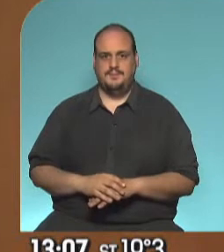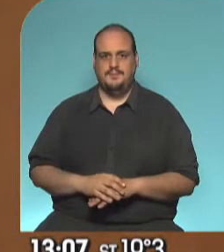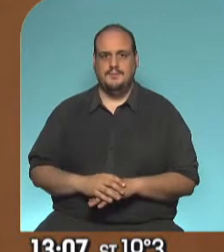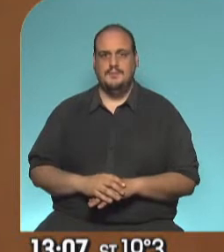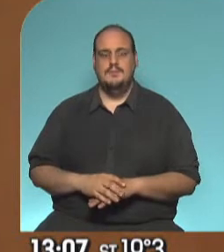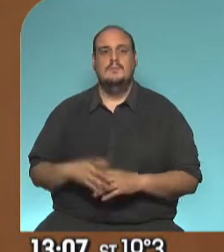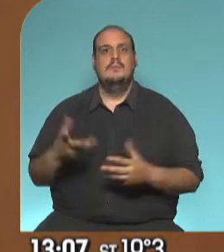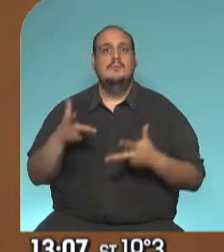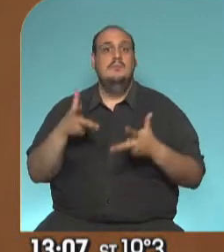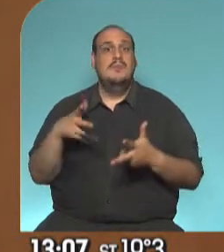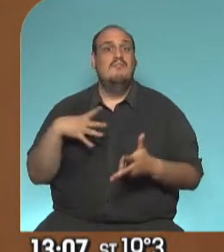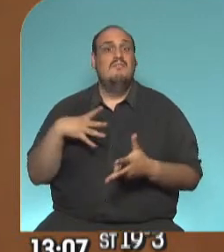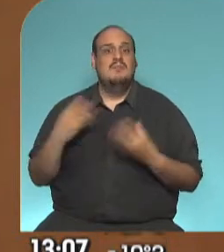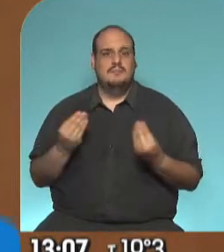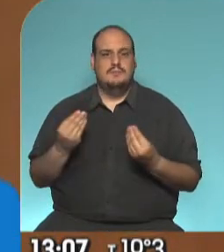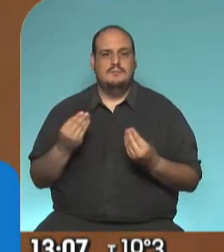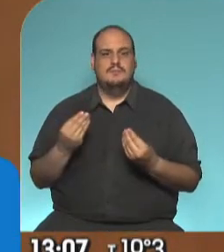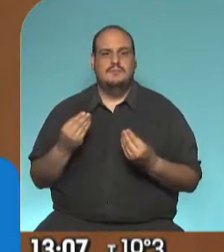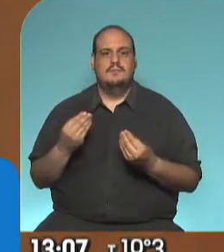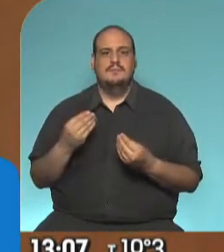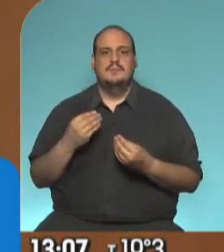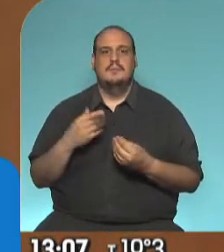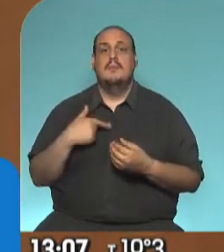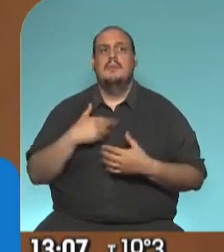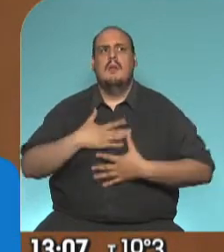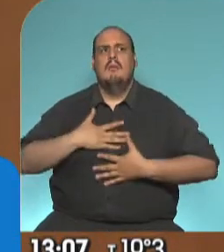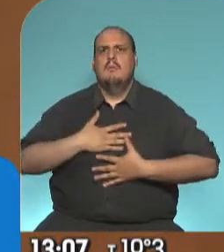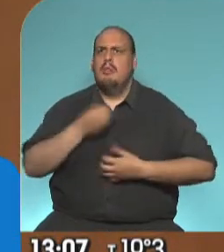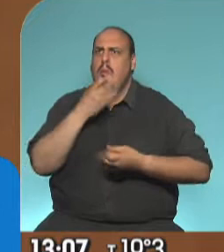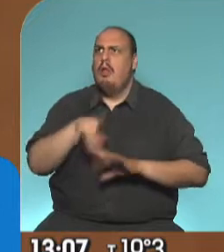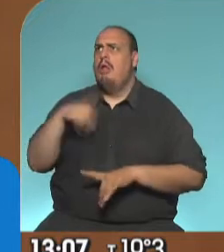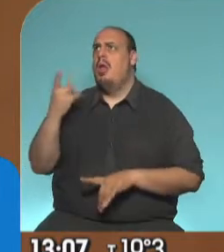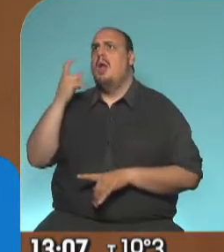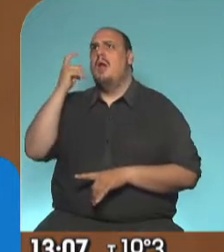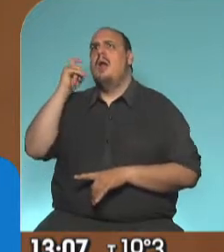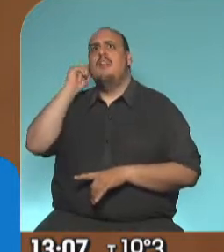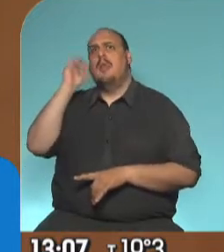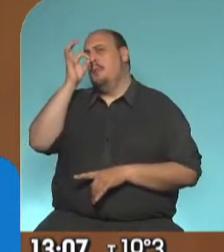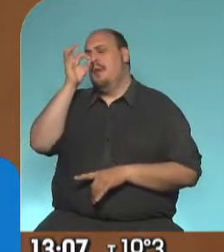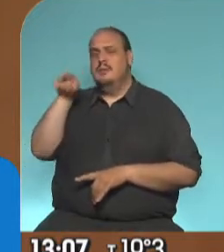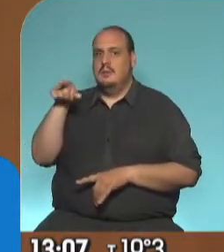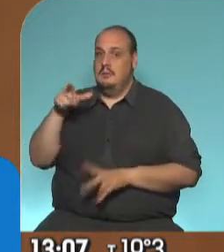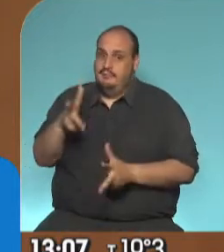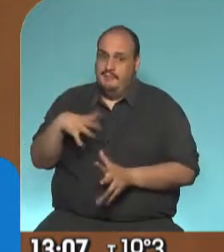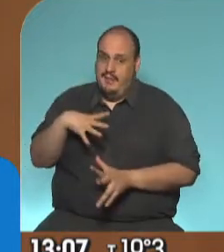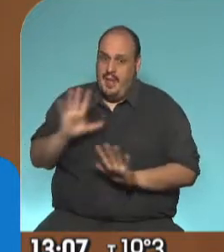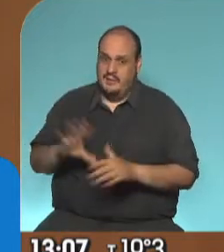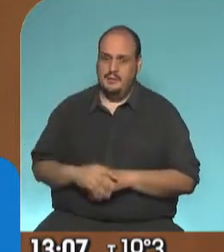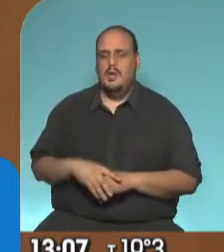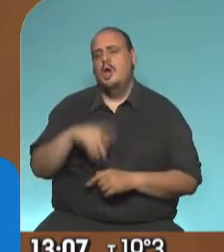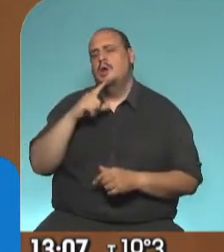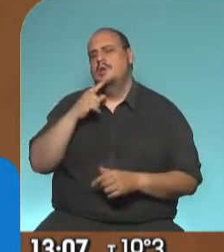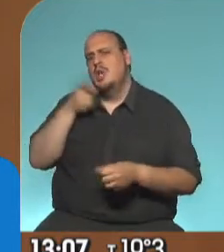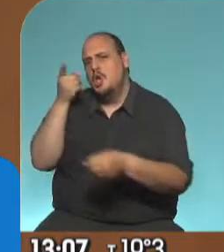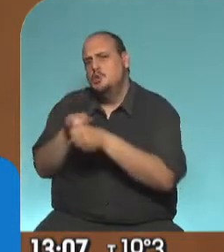Le faltó decir que no se sentía mejor desde los 20 años a Trump, ¿no? Pero en medio de todos estos fuegos artificiales, los tweets, los insultos a